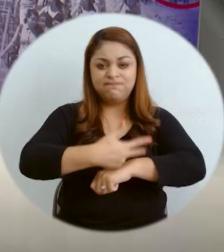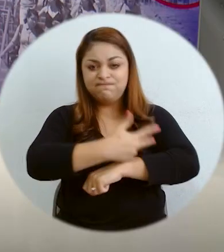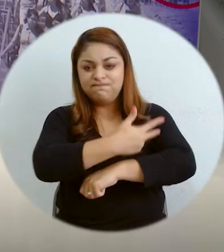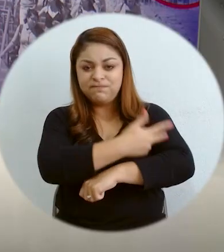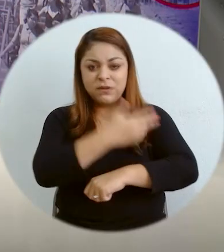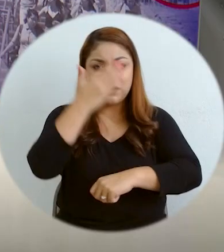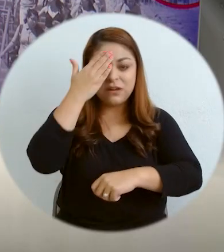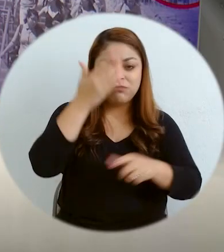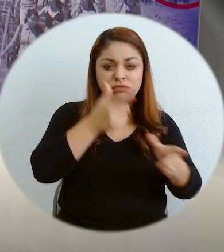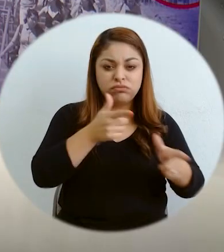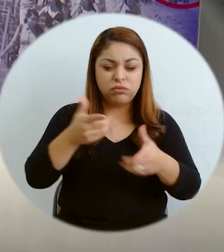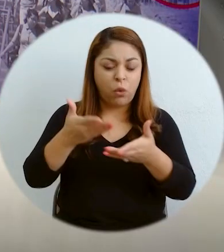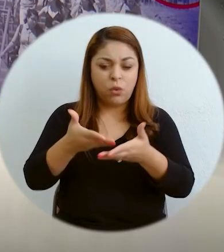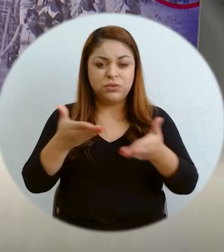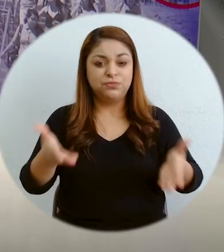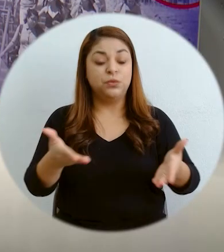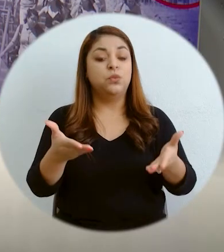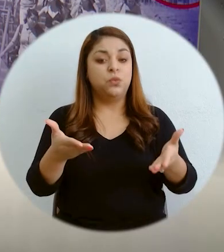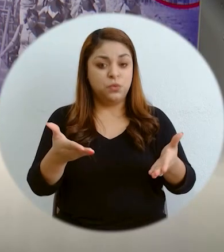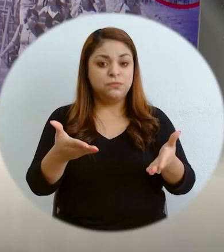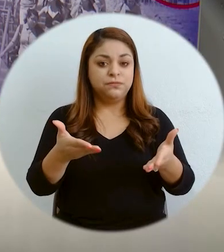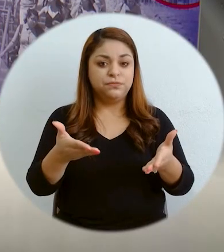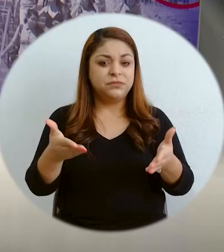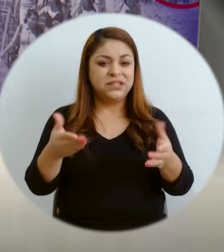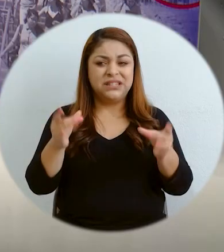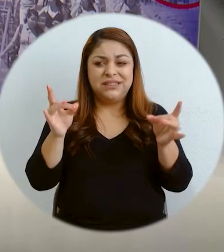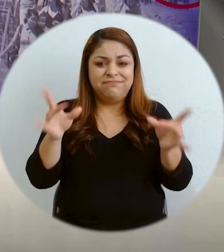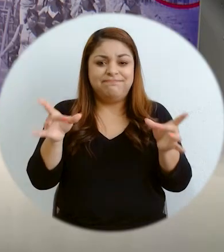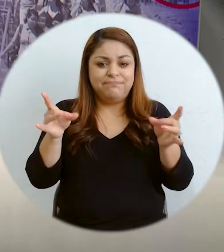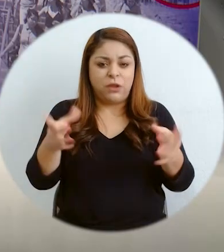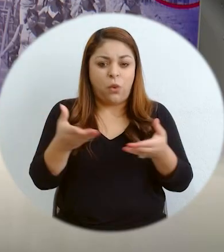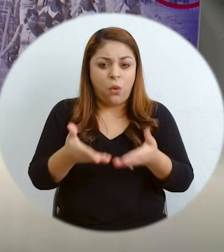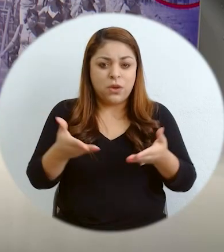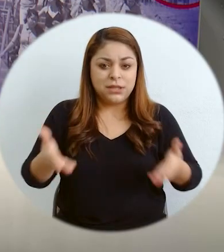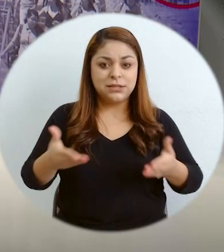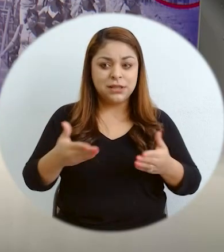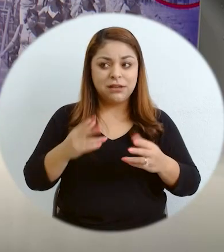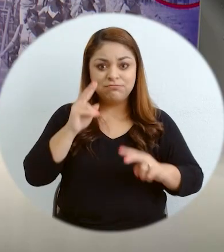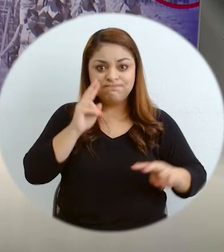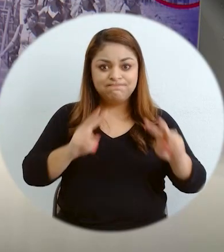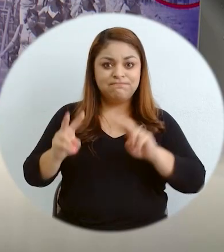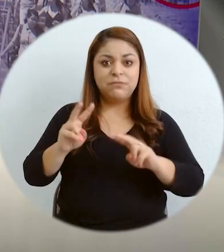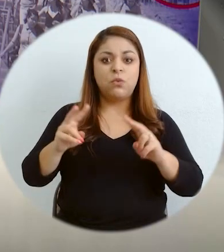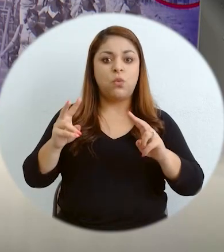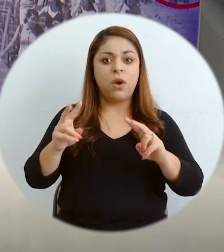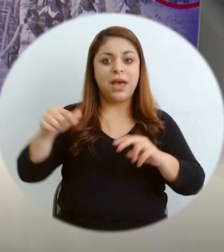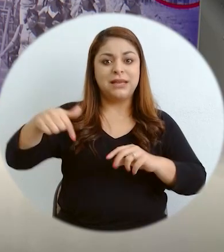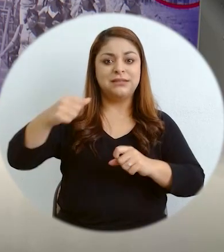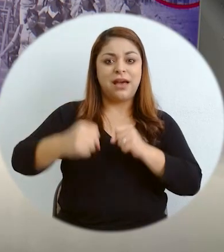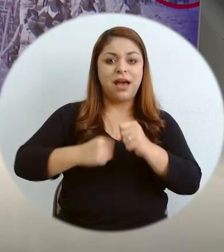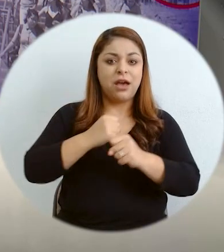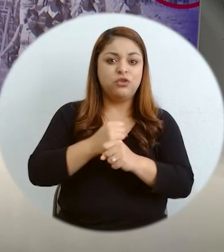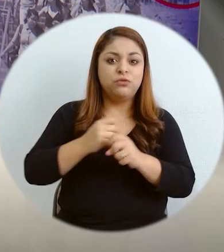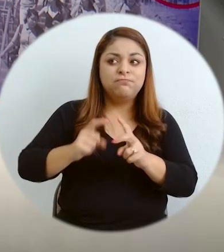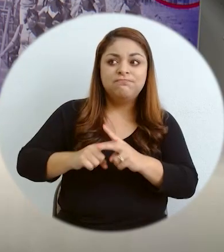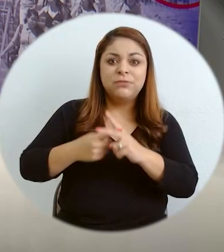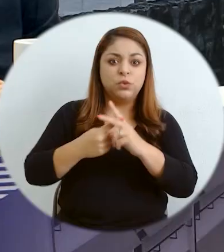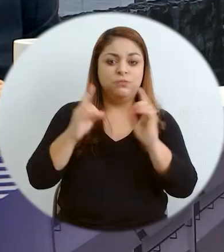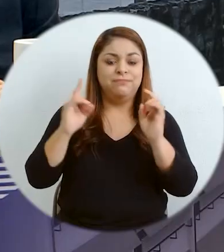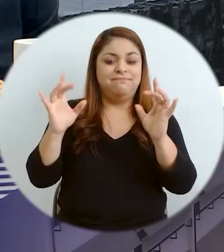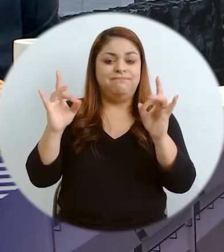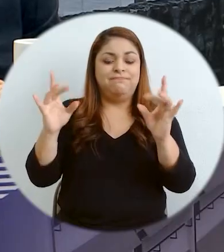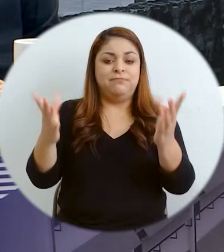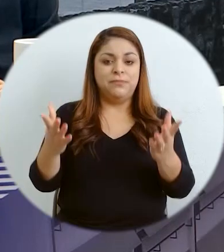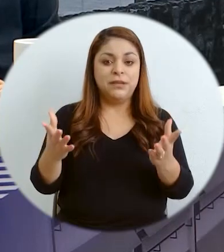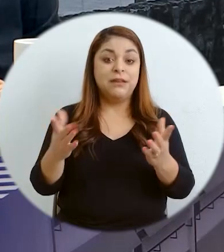esta situación realmente y con todos los acontecimientos que hemos vivido en este inicio de año tan convulso, no es de extrañar